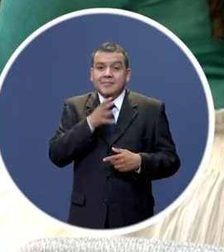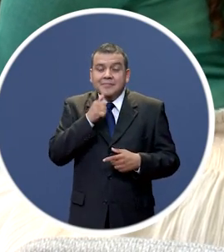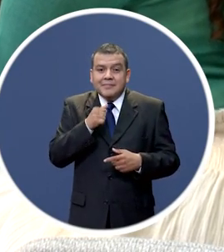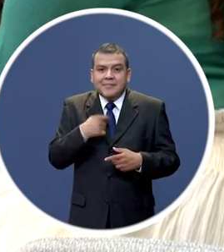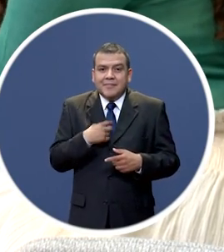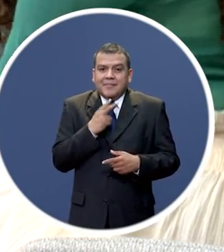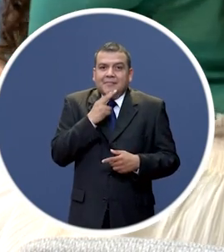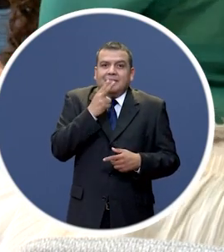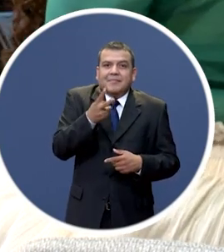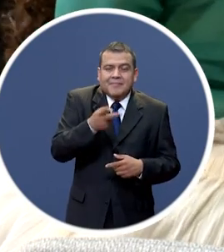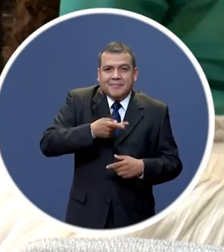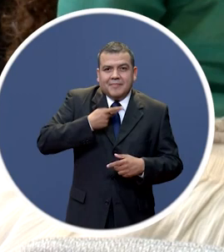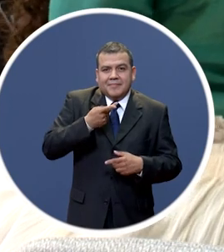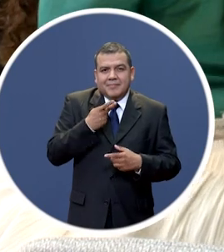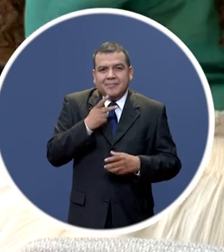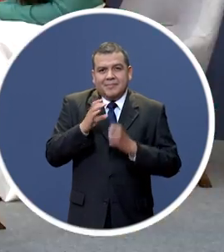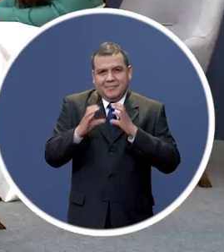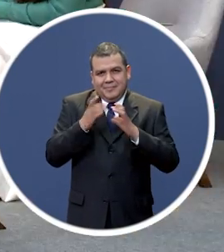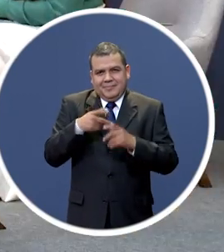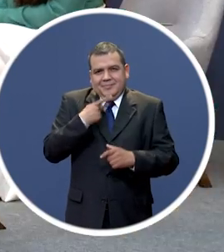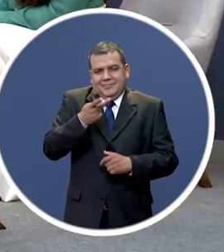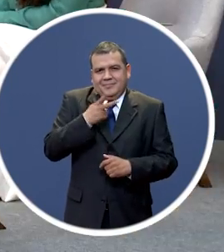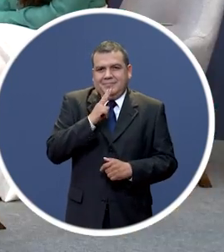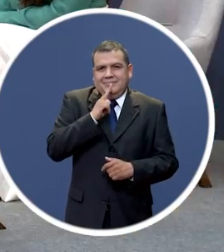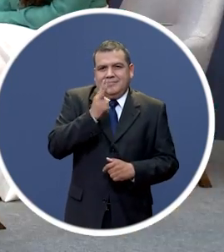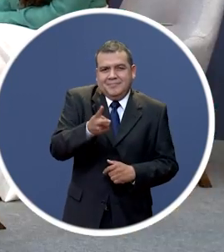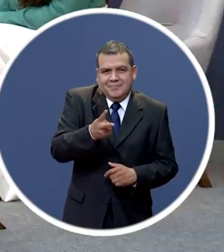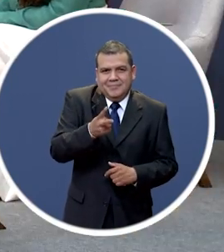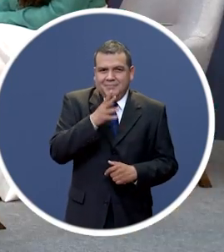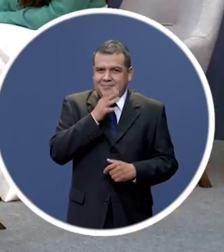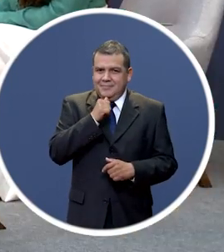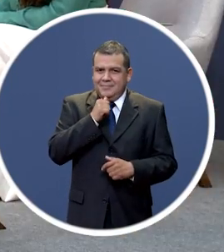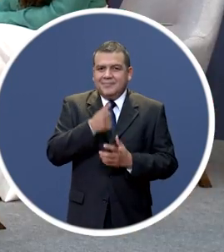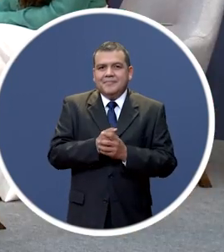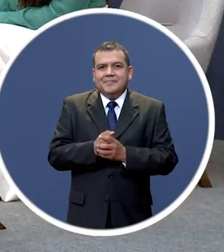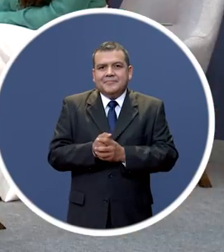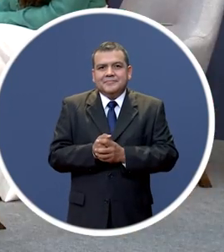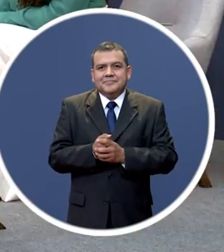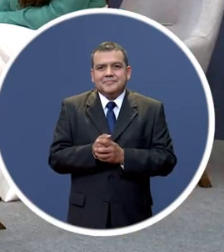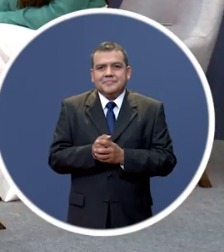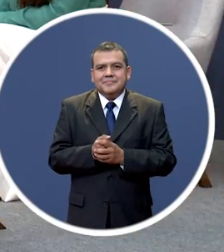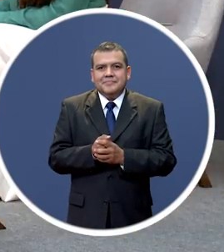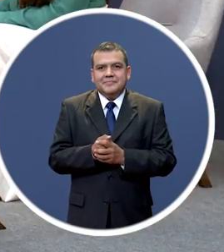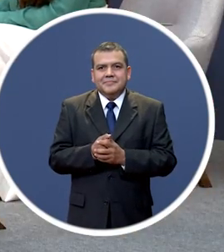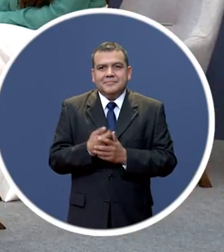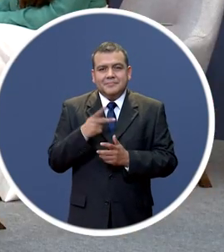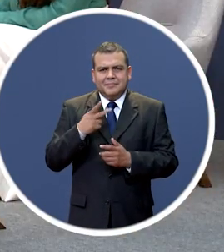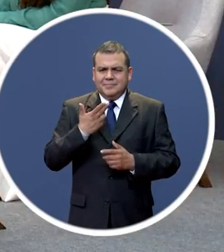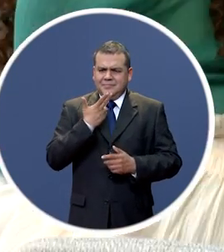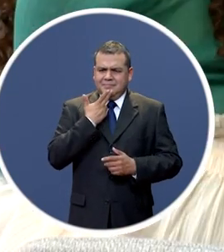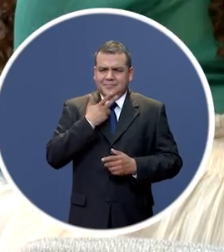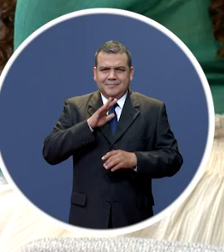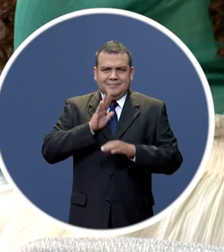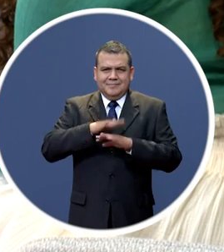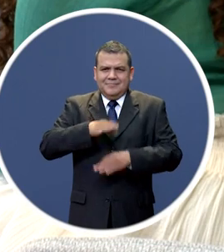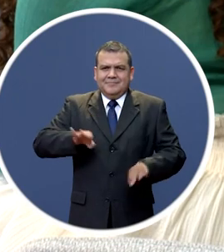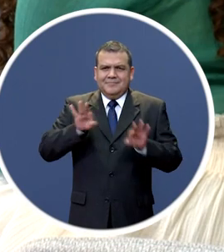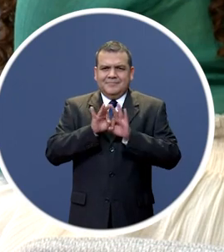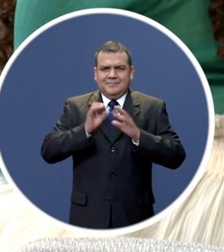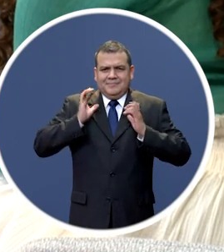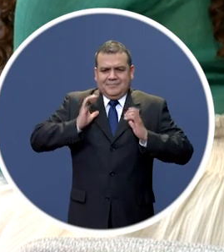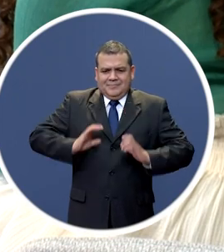en consecuencia el suficiente manejo del habla, con voz, acuden al